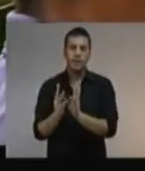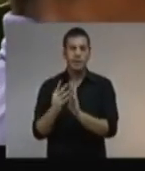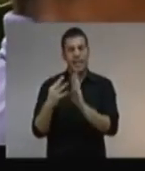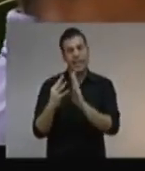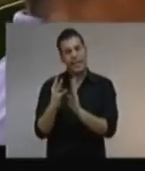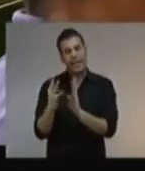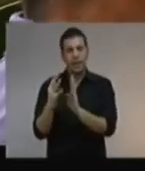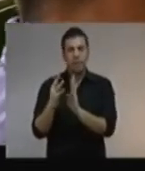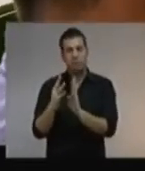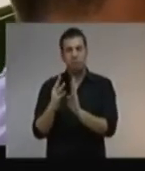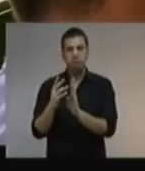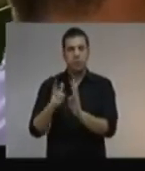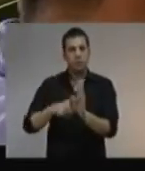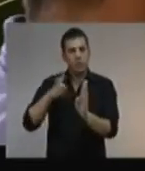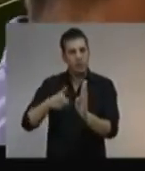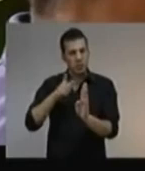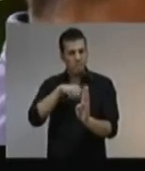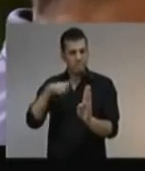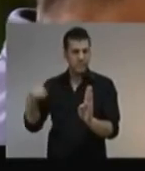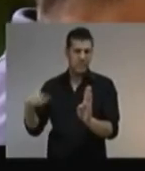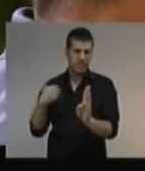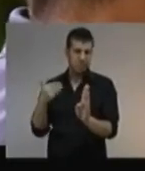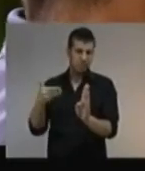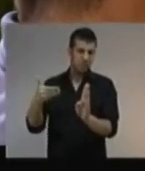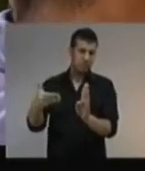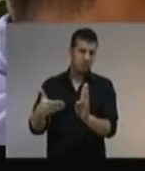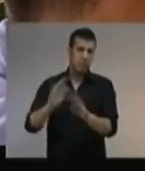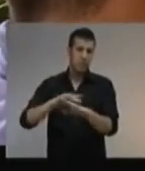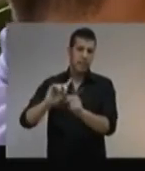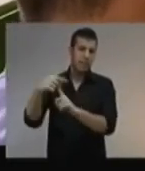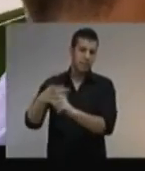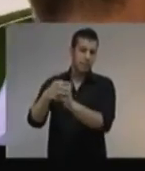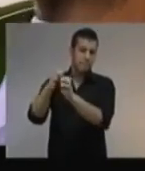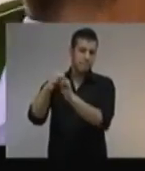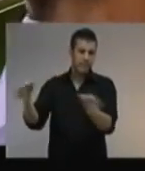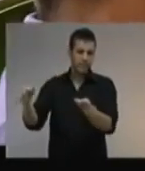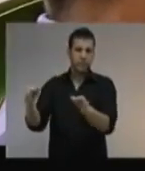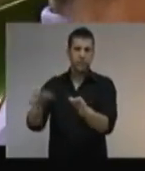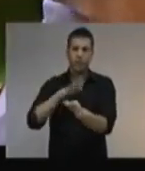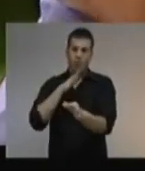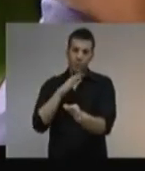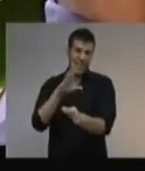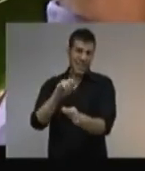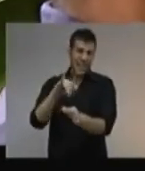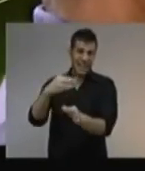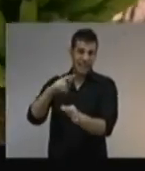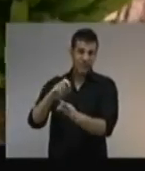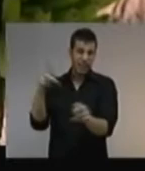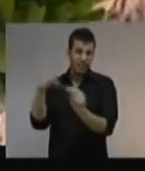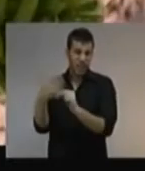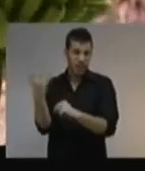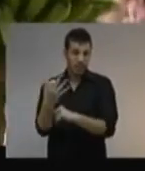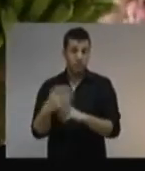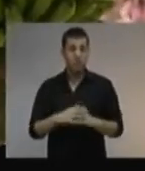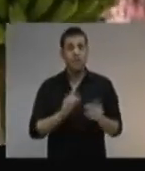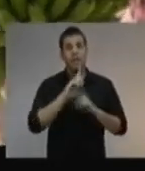y llevaría un tiempo de duración de unos buenos meses más, un par de meses más, hasta que llegue a que no llegue a coger el calibre. Hemos dicho que el platanero